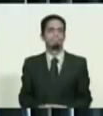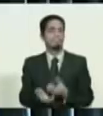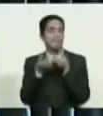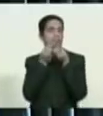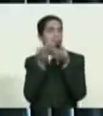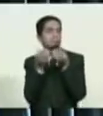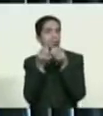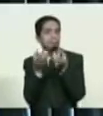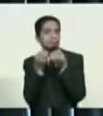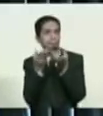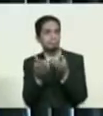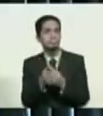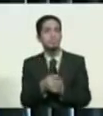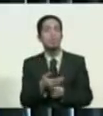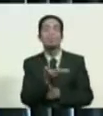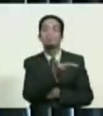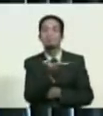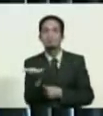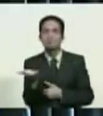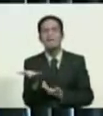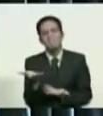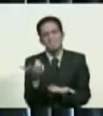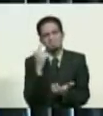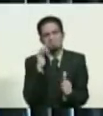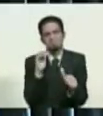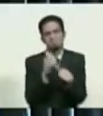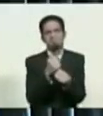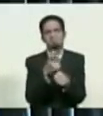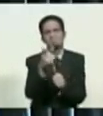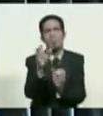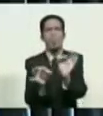Ustedes como medio de comunicación verán qué hacen con ella.